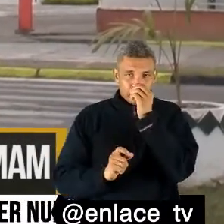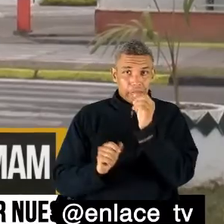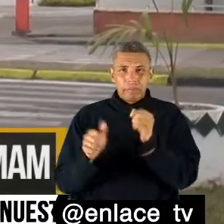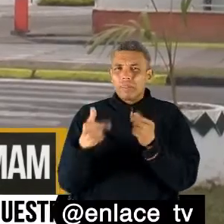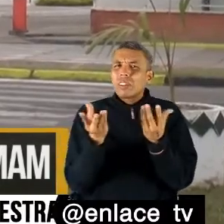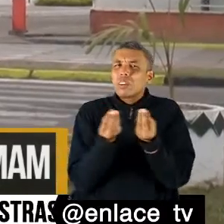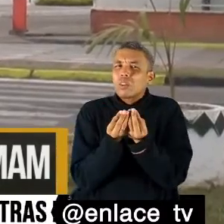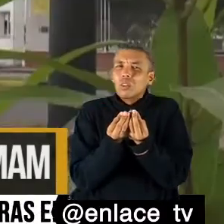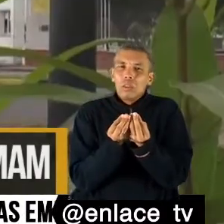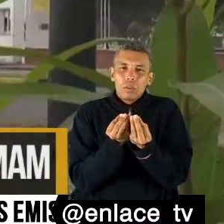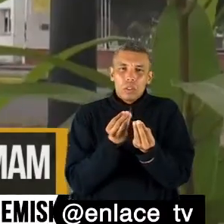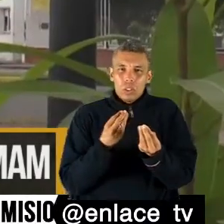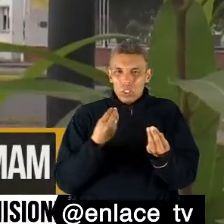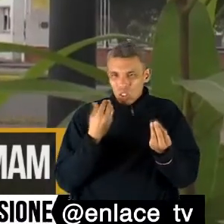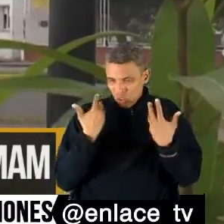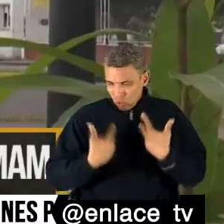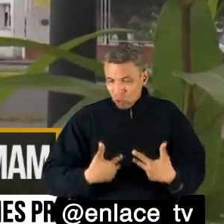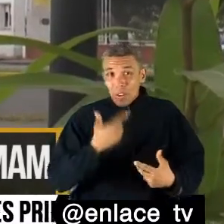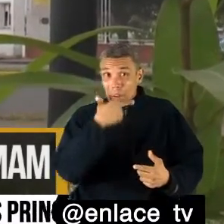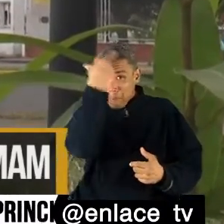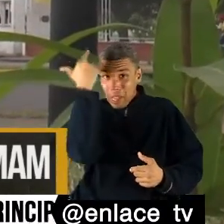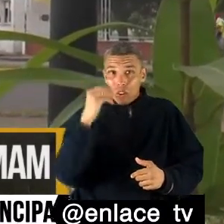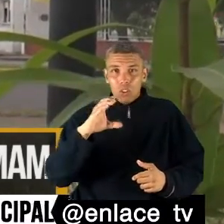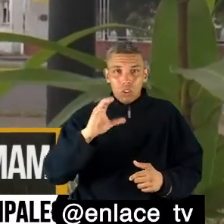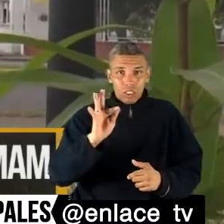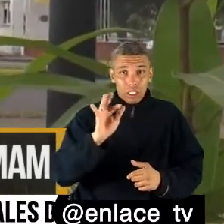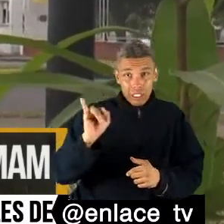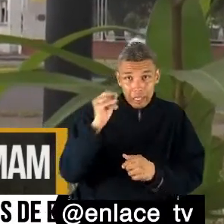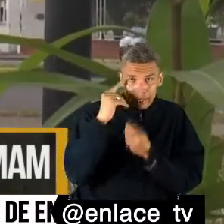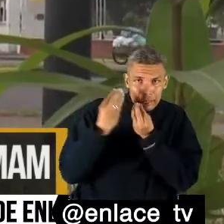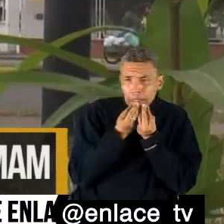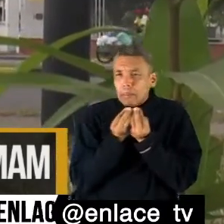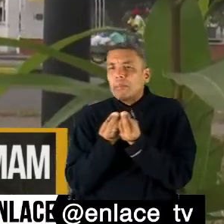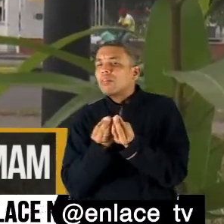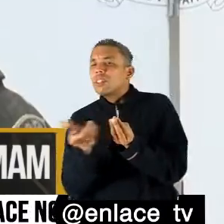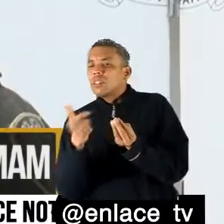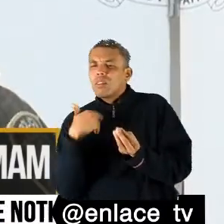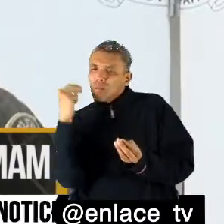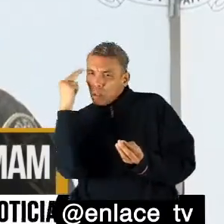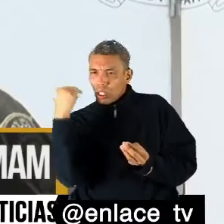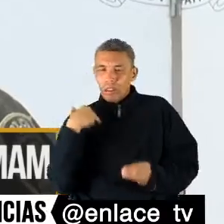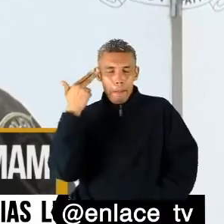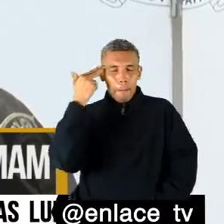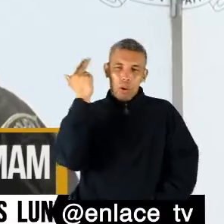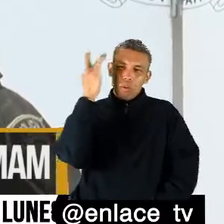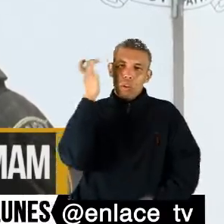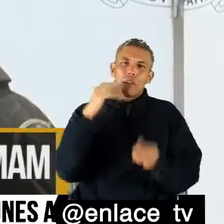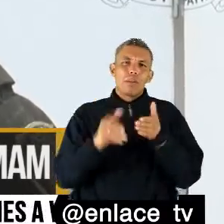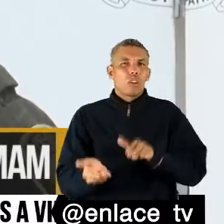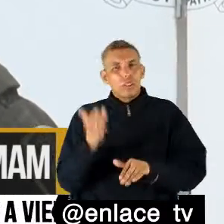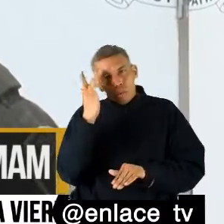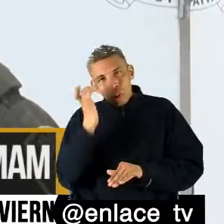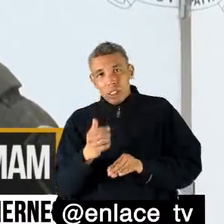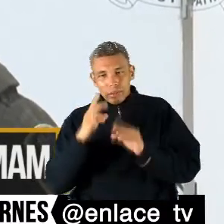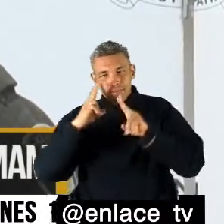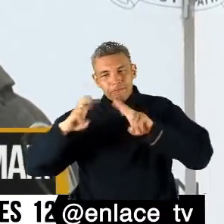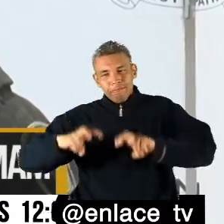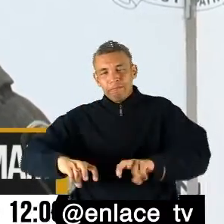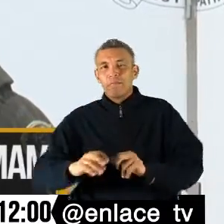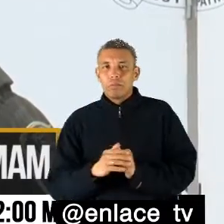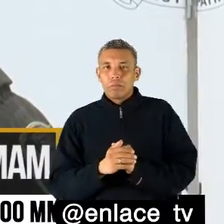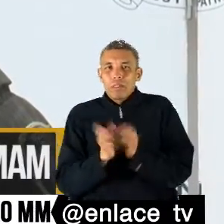Fiscalía para hacer el respectivo levantamiento del cadáver. El hecho es materia de investigación. Esto es materia de investigación en el momento. No